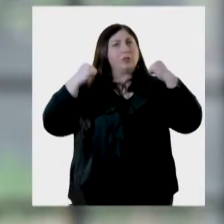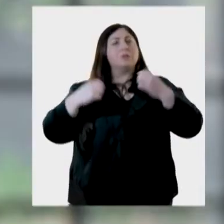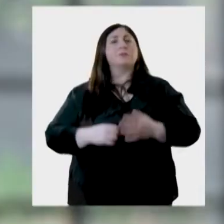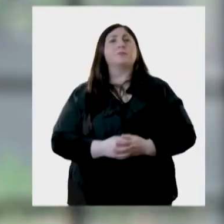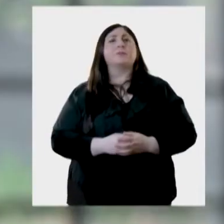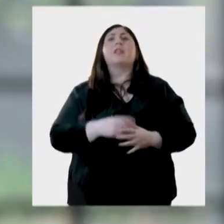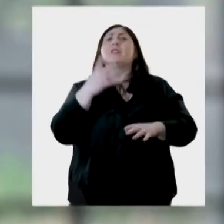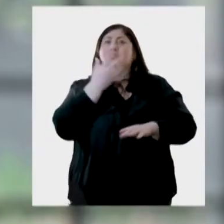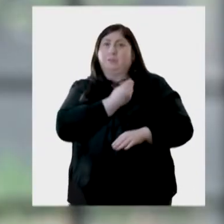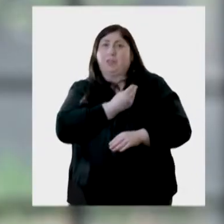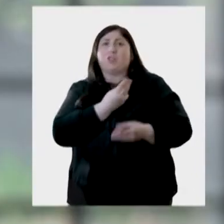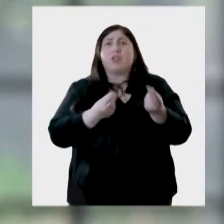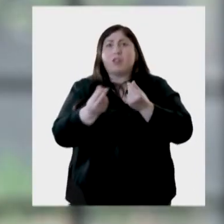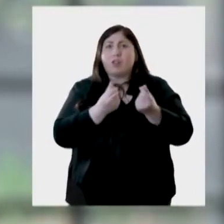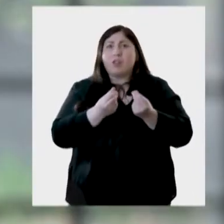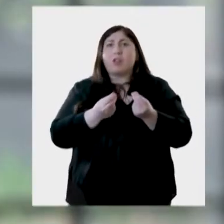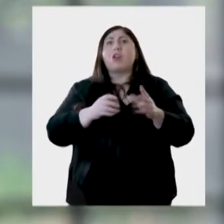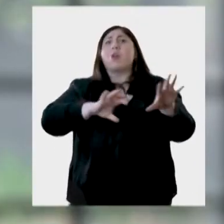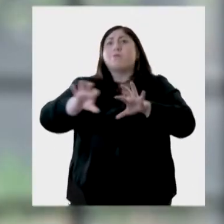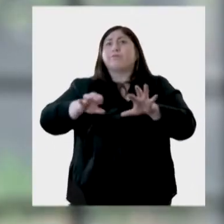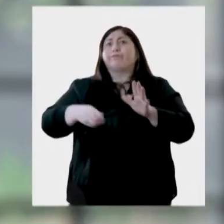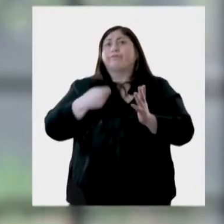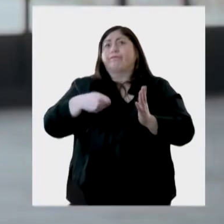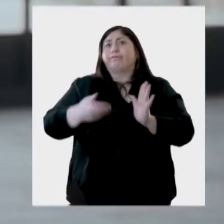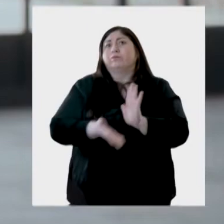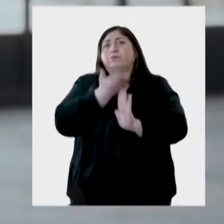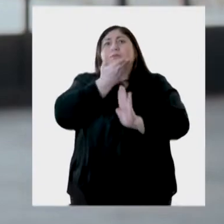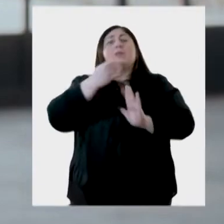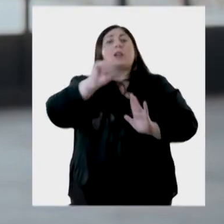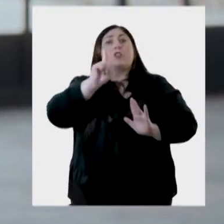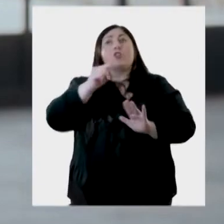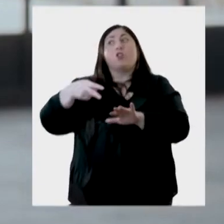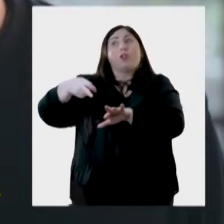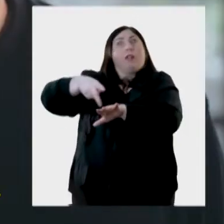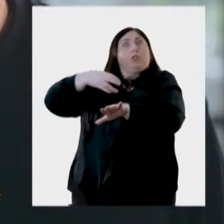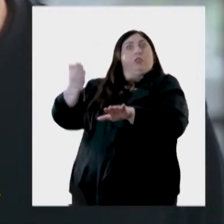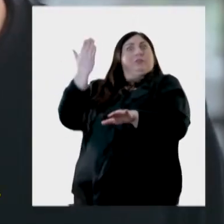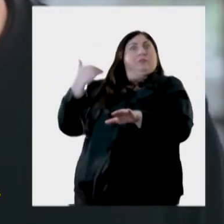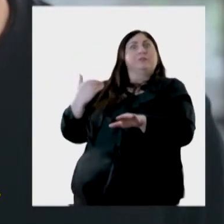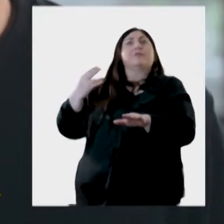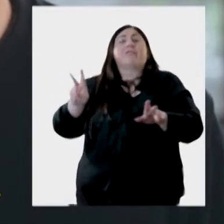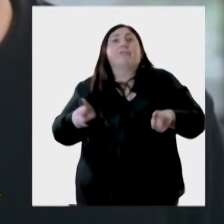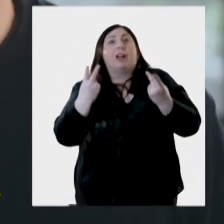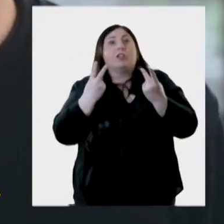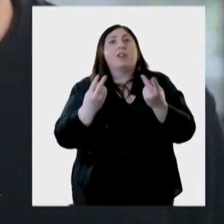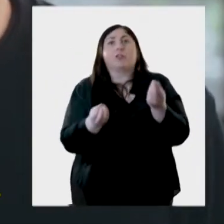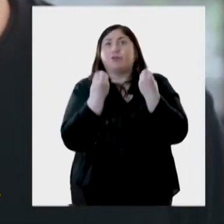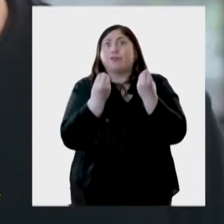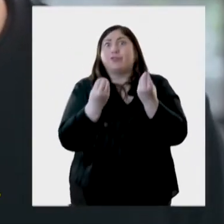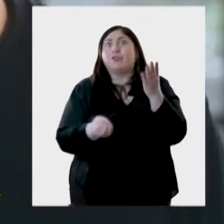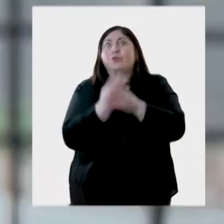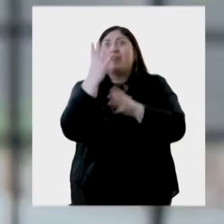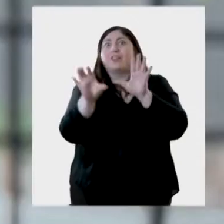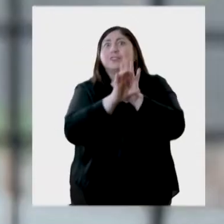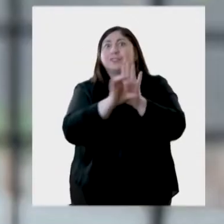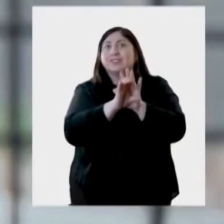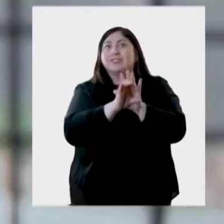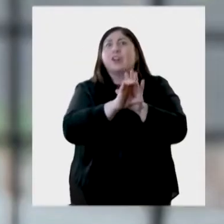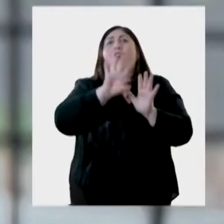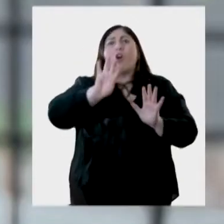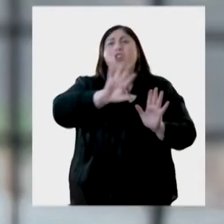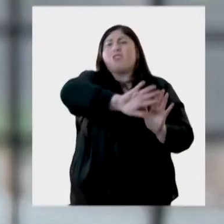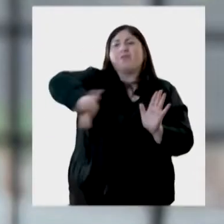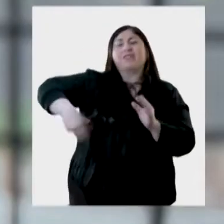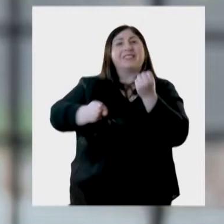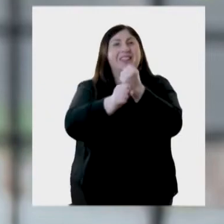poderosos. Tenemos angustias económicas y la inflación nos golpea. Pero para no retroceder, debemos valorar lo bueno de la nueva constitución. Dejar el